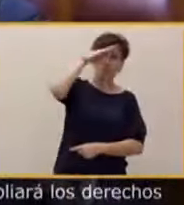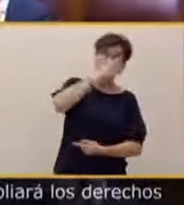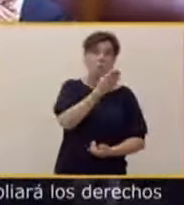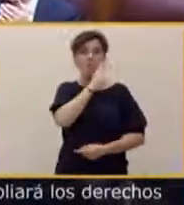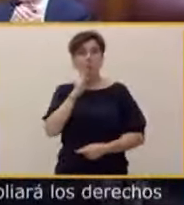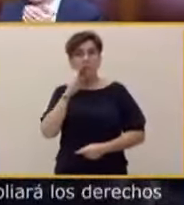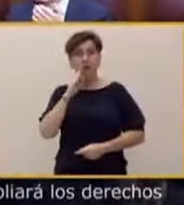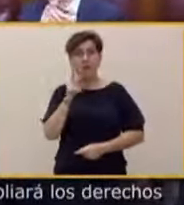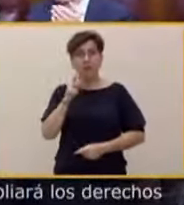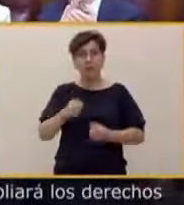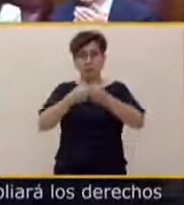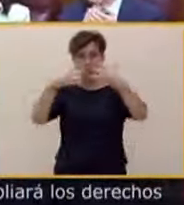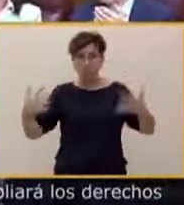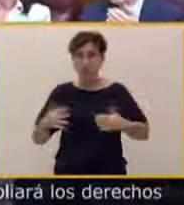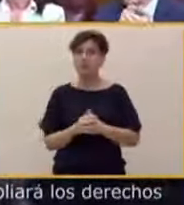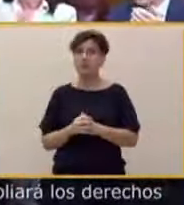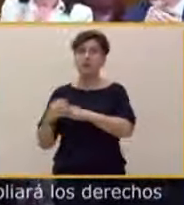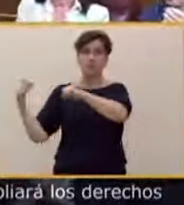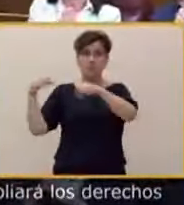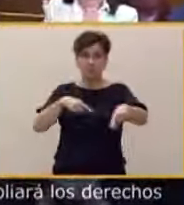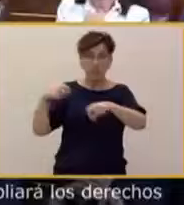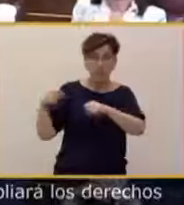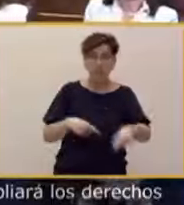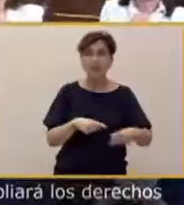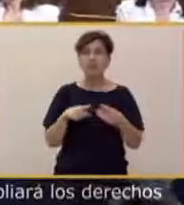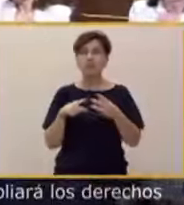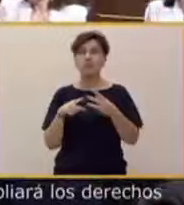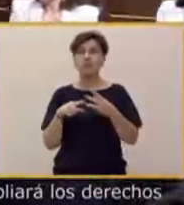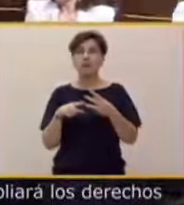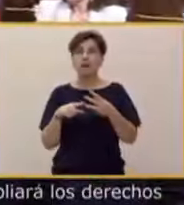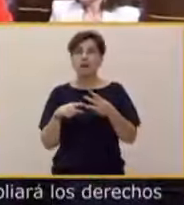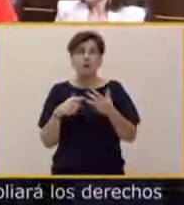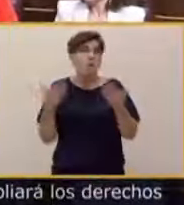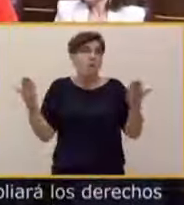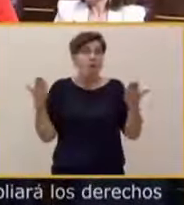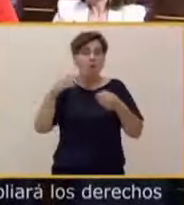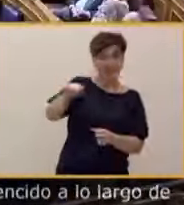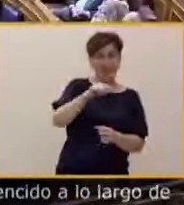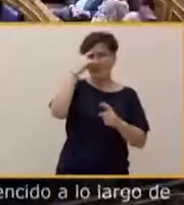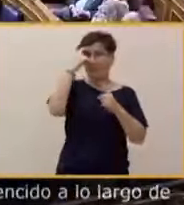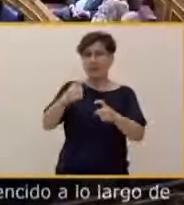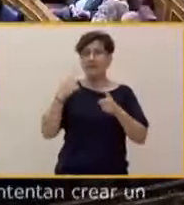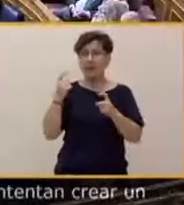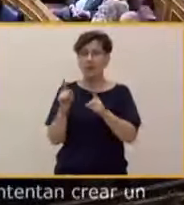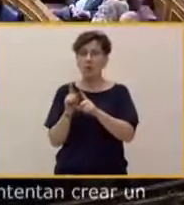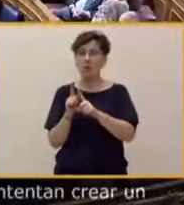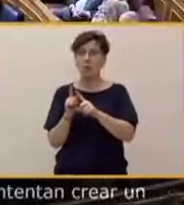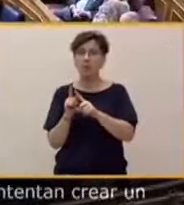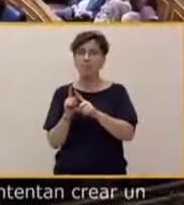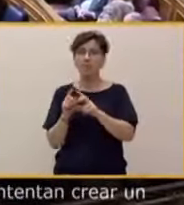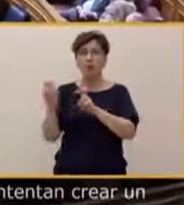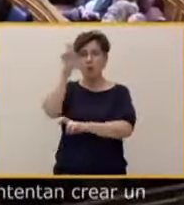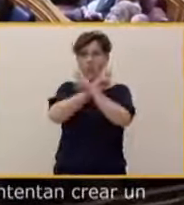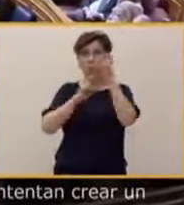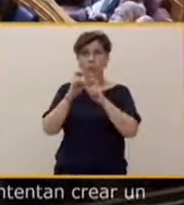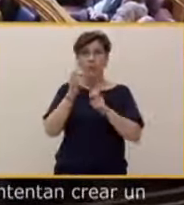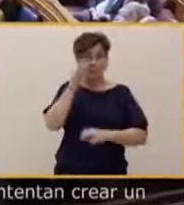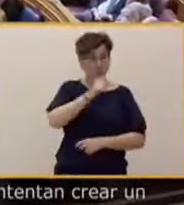legal en los últimos 10 años. Pero si vemos nuestra historia más próxima, en 2023, la inmigración ilegal creció más